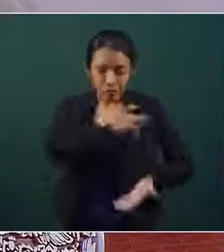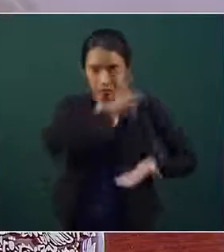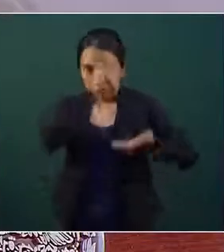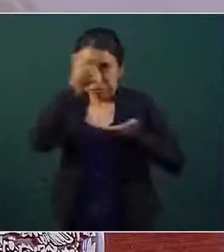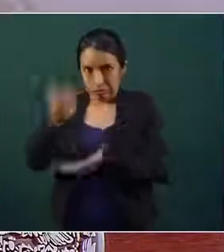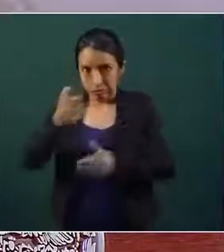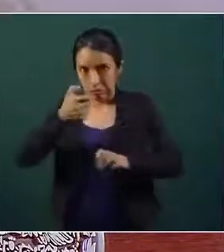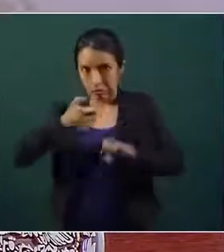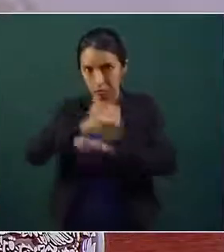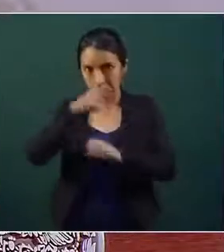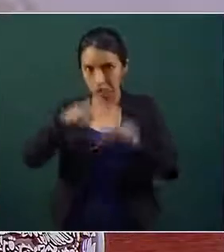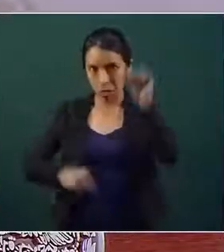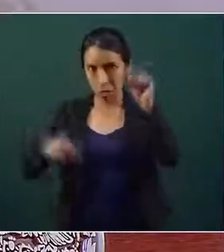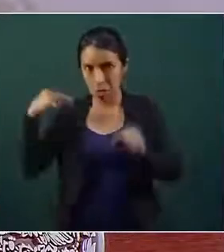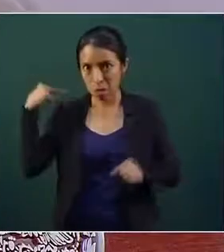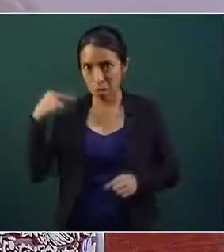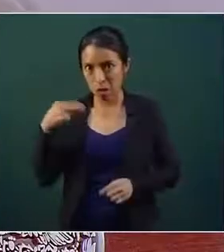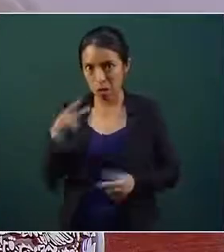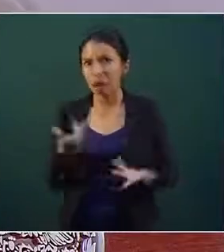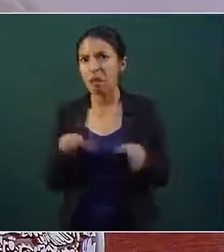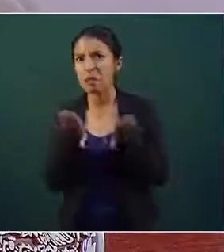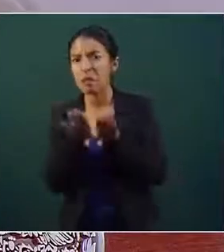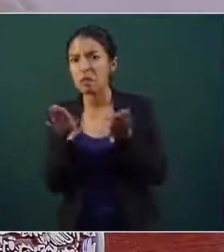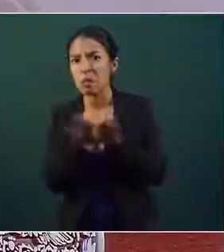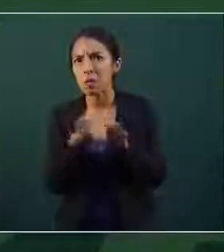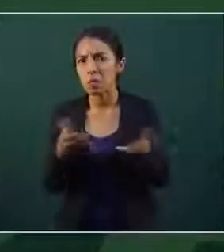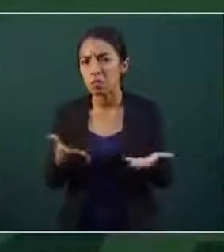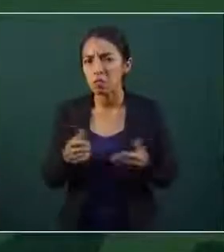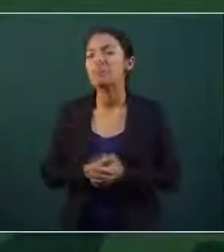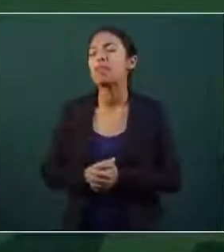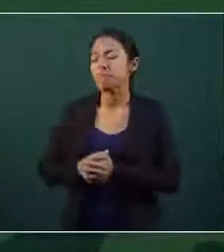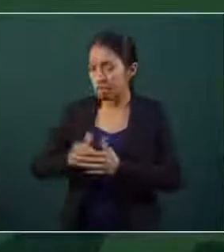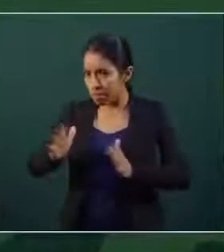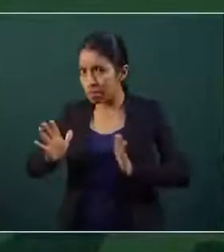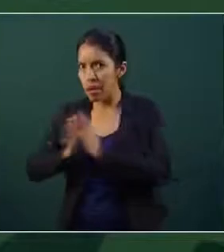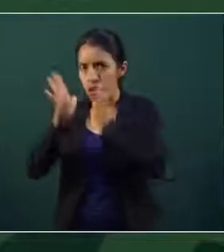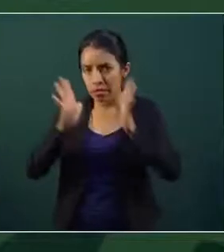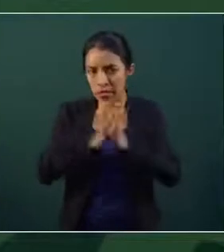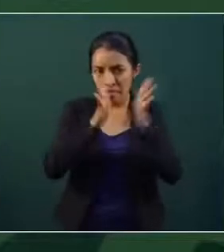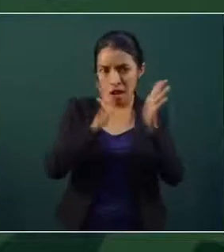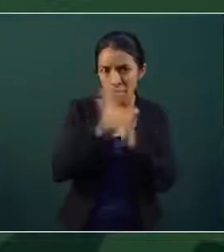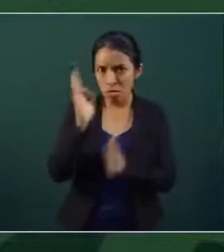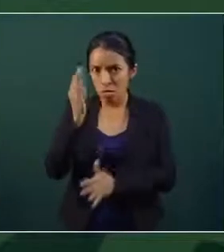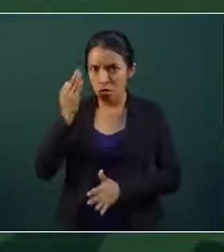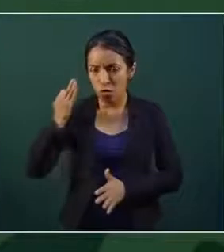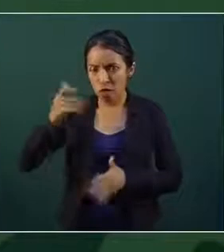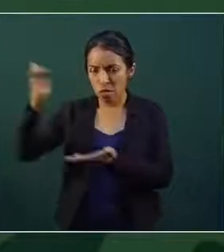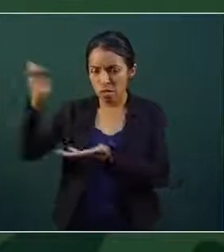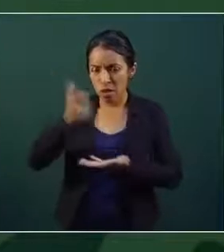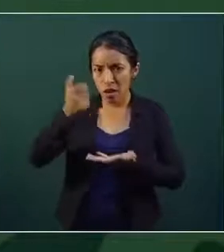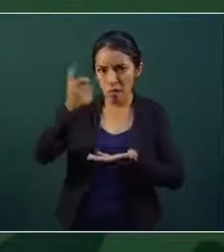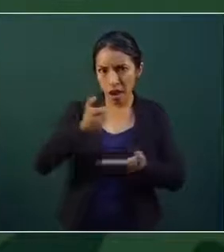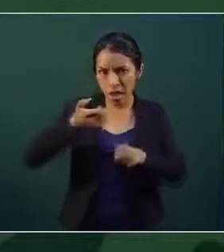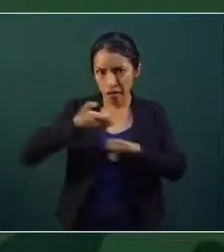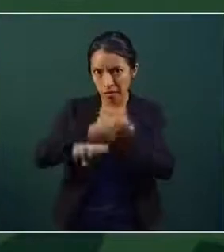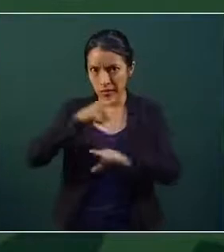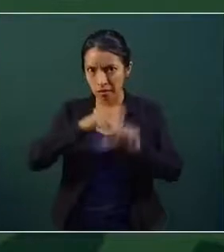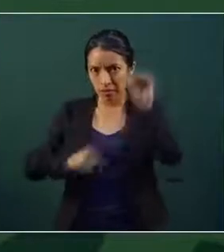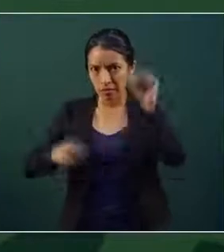se compone por las participaciones federales y los ingresos propios del